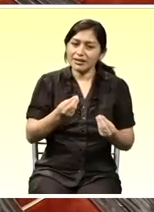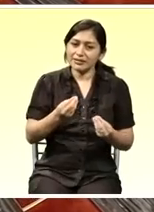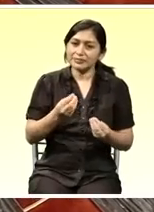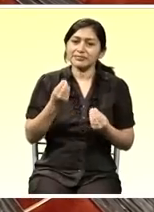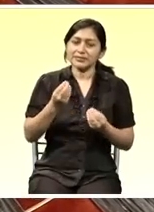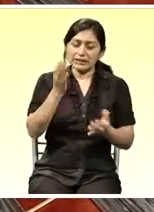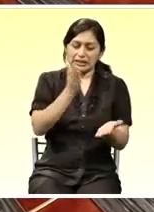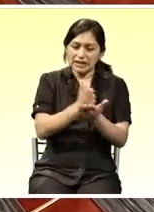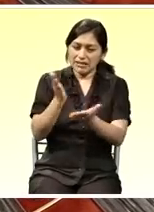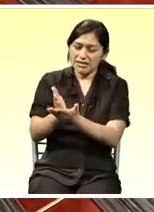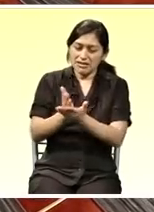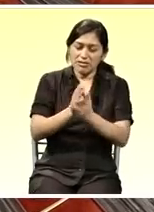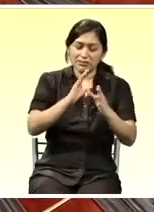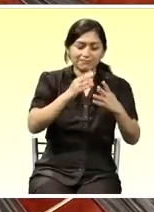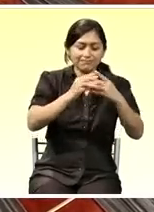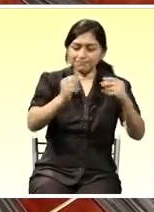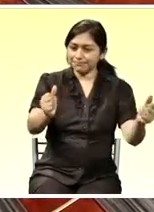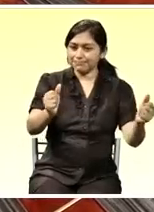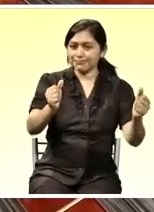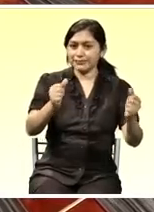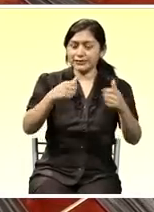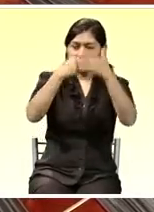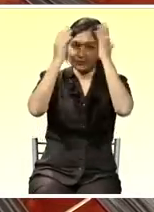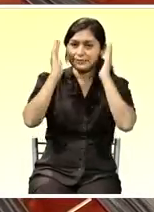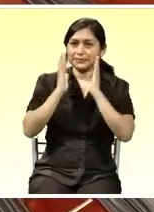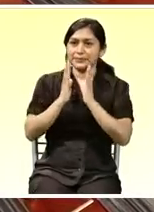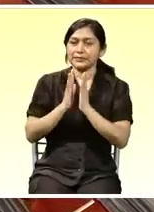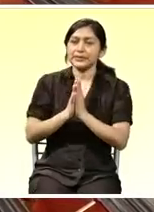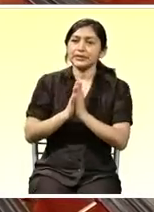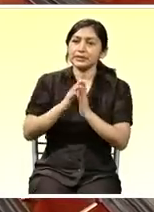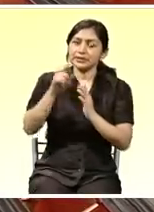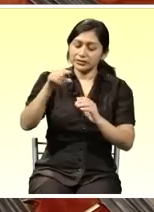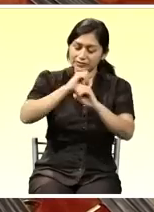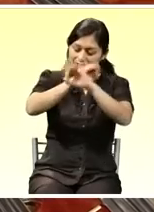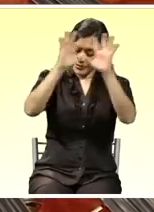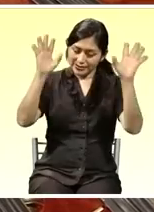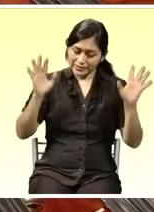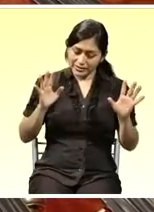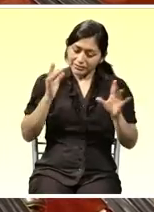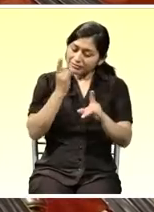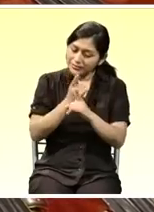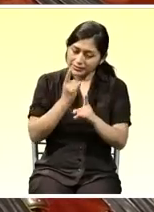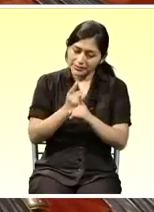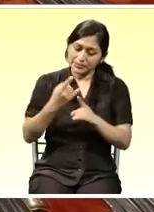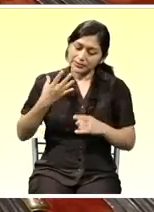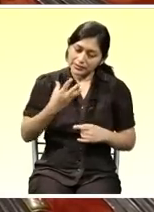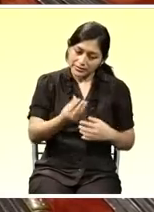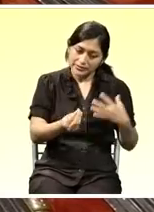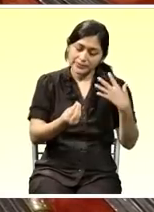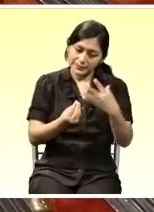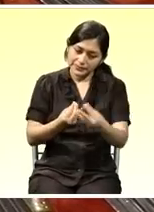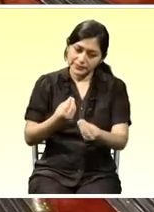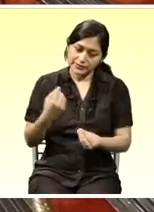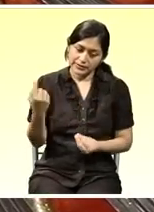castigo no tuviese efecto. Virgen del milagro, gloria de este pueblo, en quien siempre